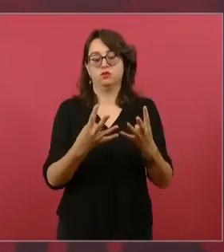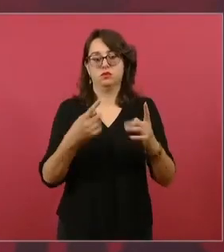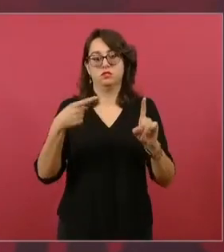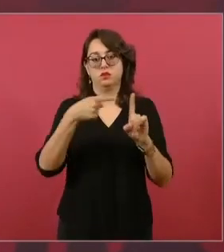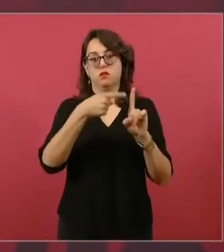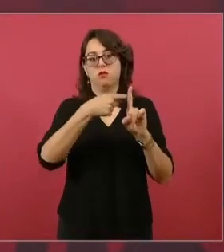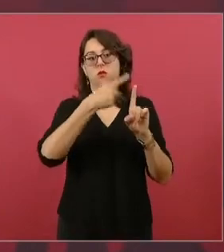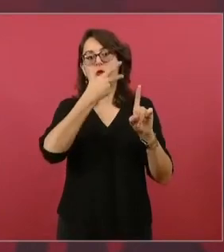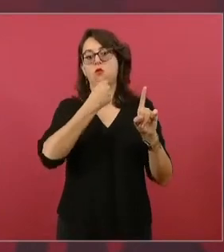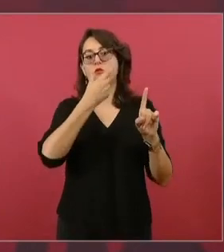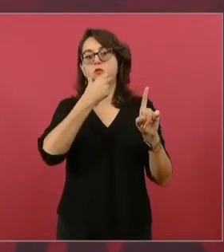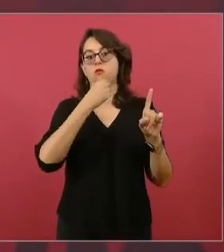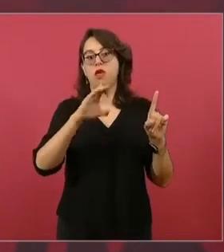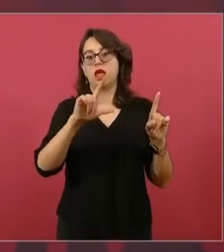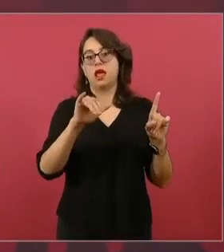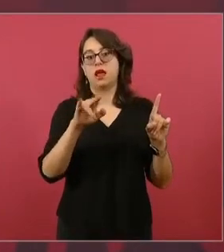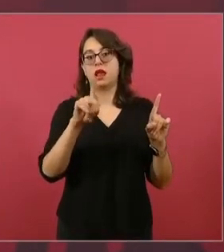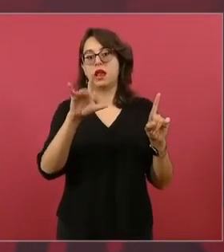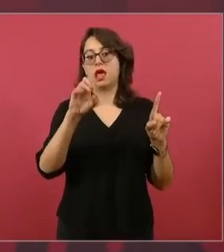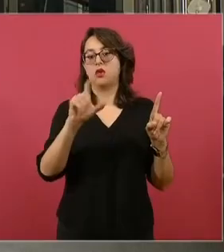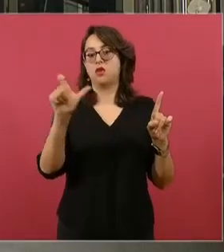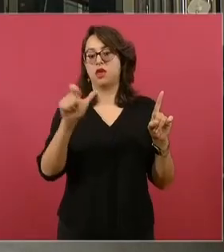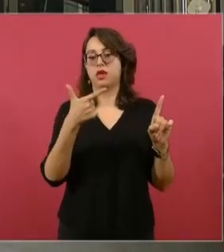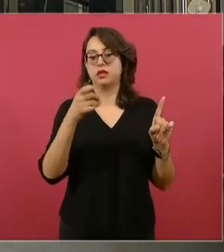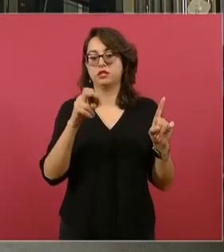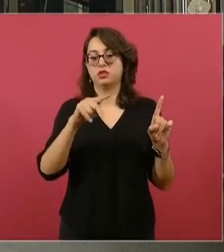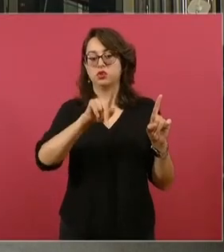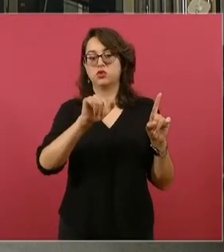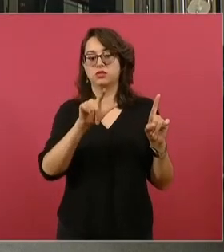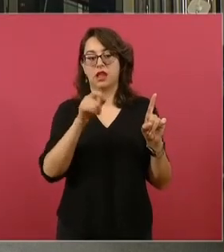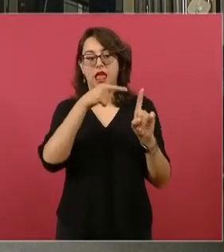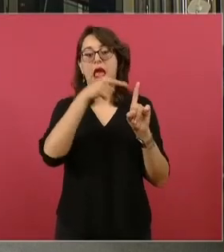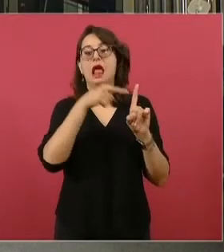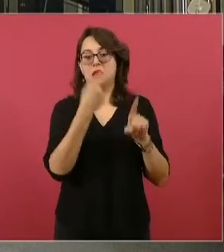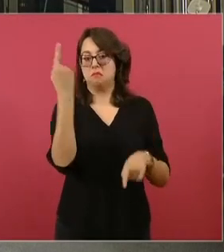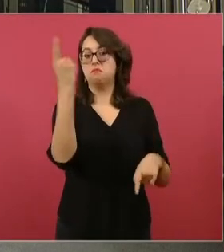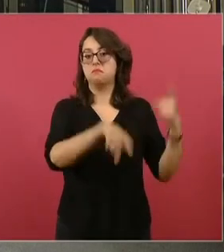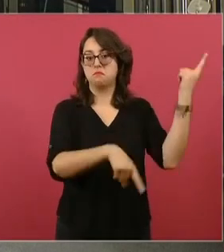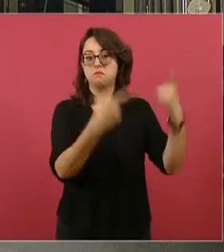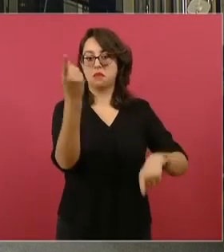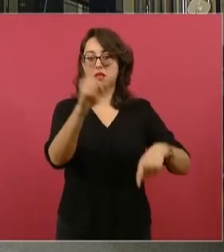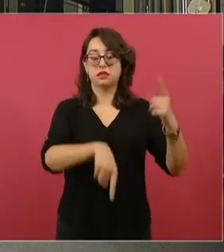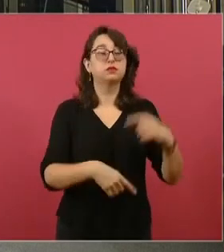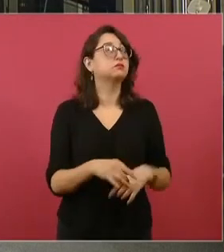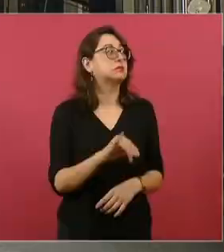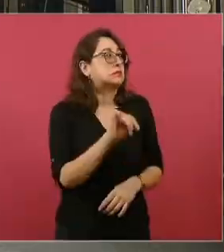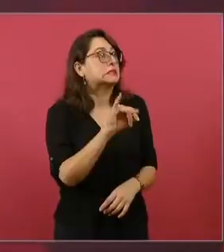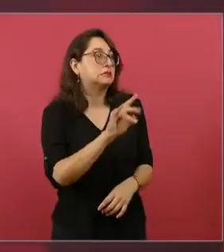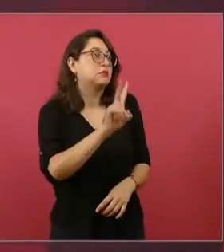X González. De hecho, para este proceso hubo una reunión ya con los líderes. Y ahora es lo mismo.